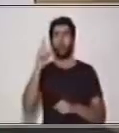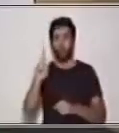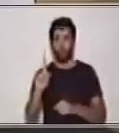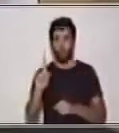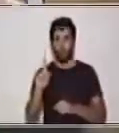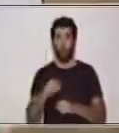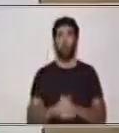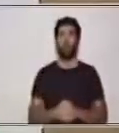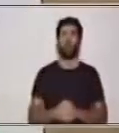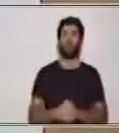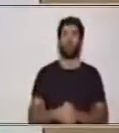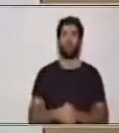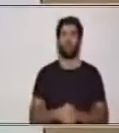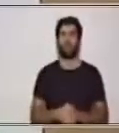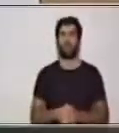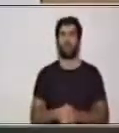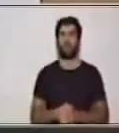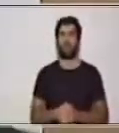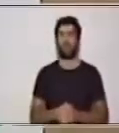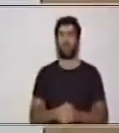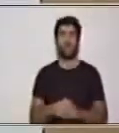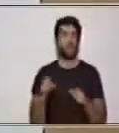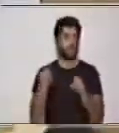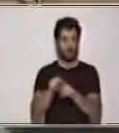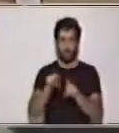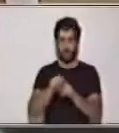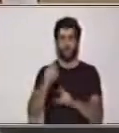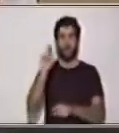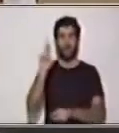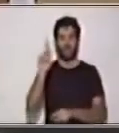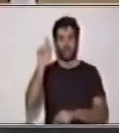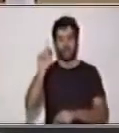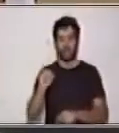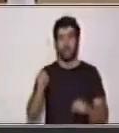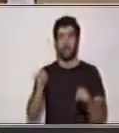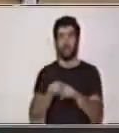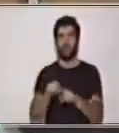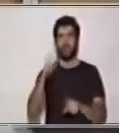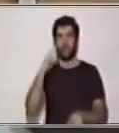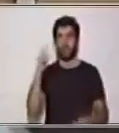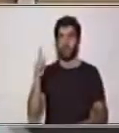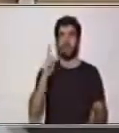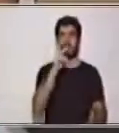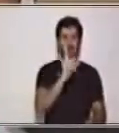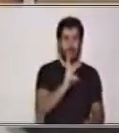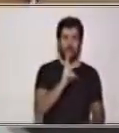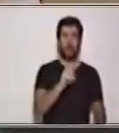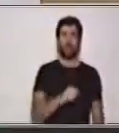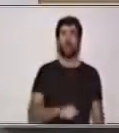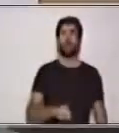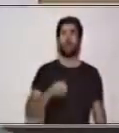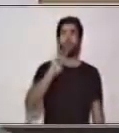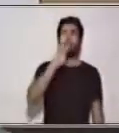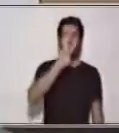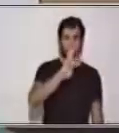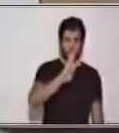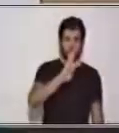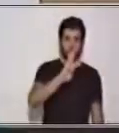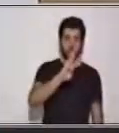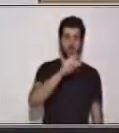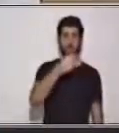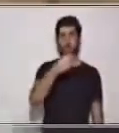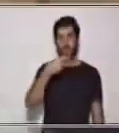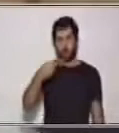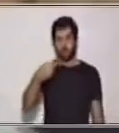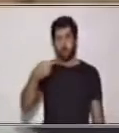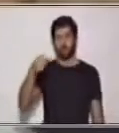menos 1. Y lo mismo vamos a hacer con la otra variable. Copiamos la variable y a la que está arriba